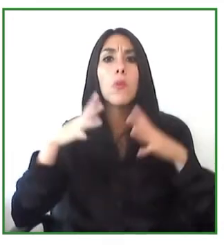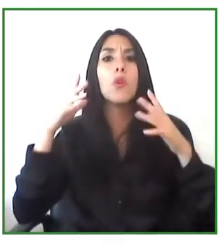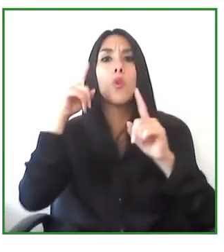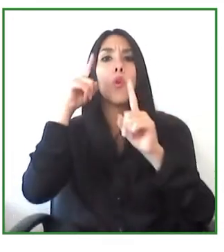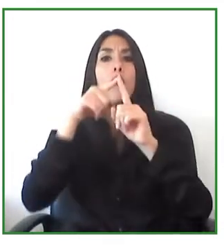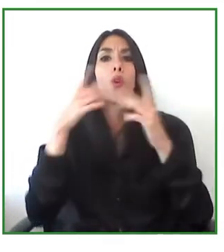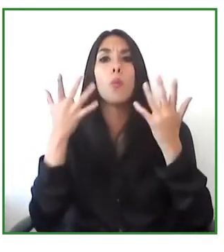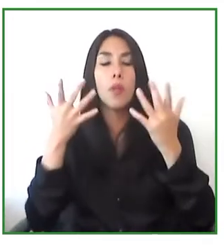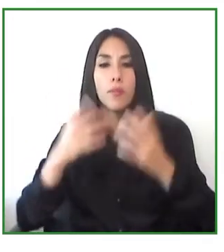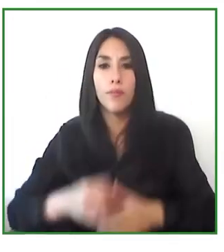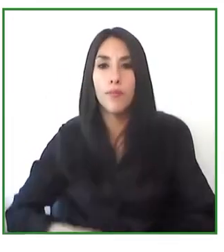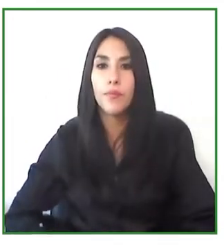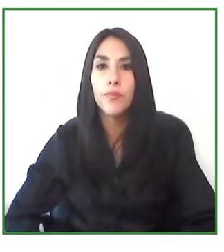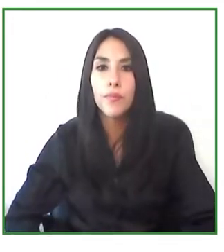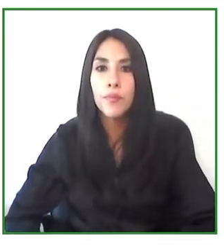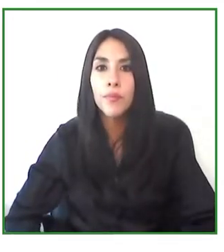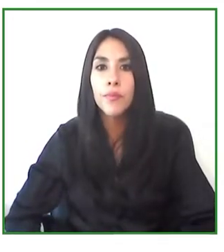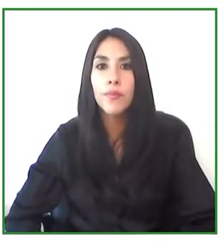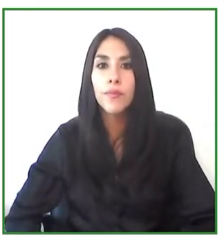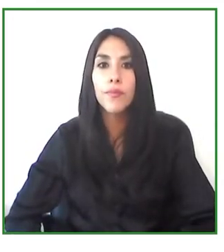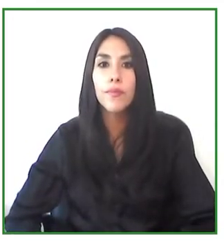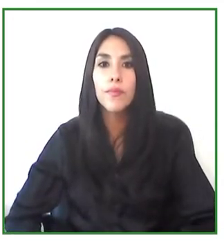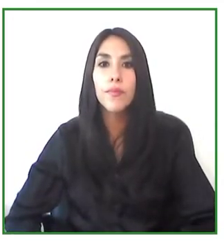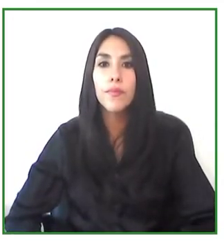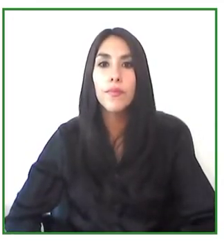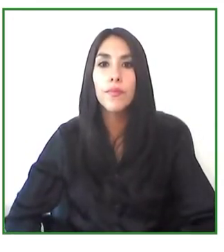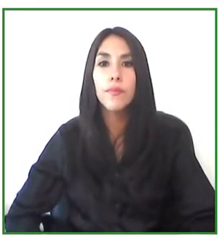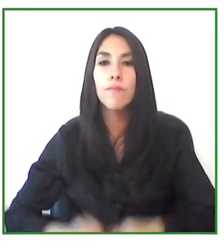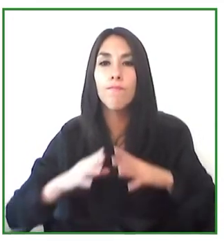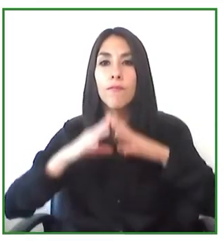Muchas gracias, William,